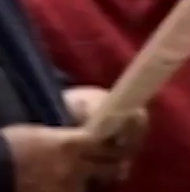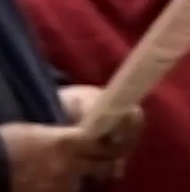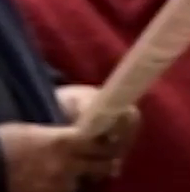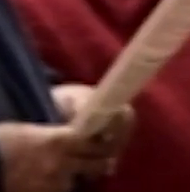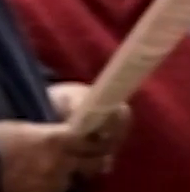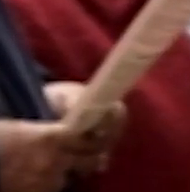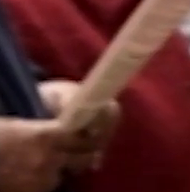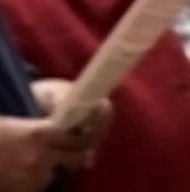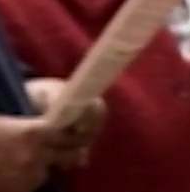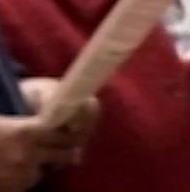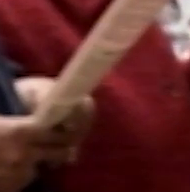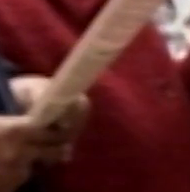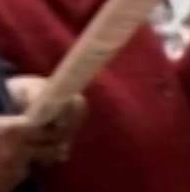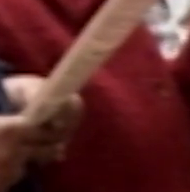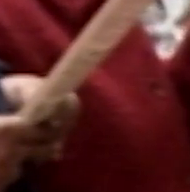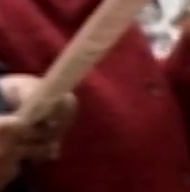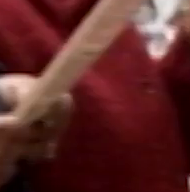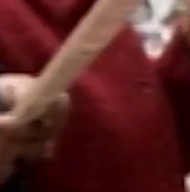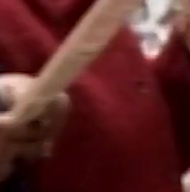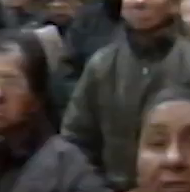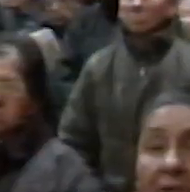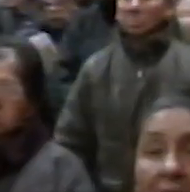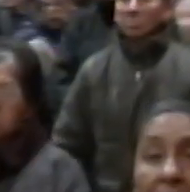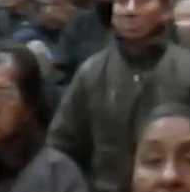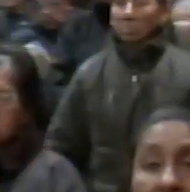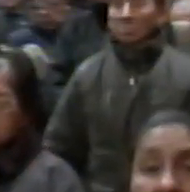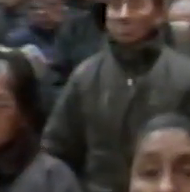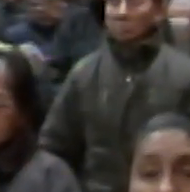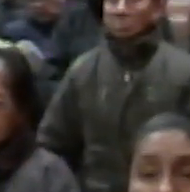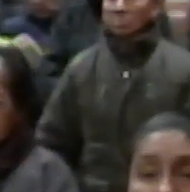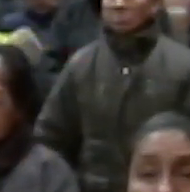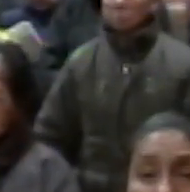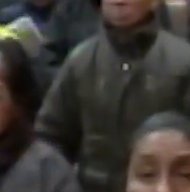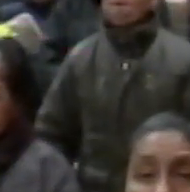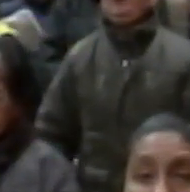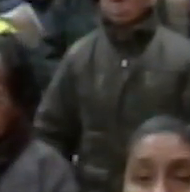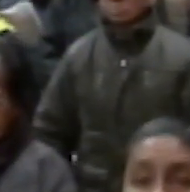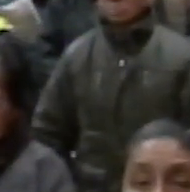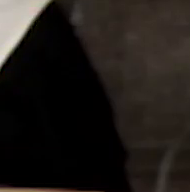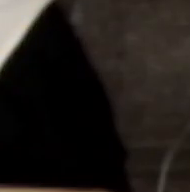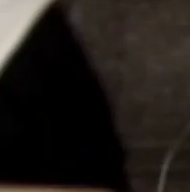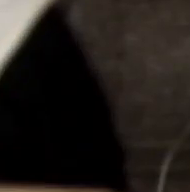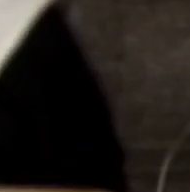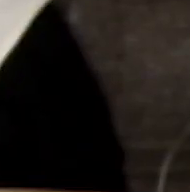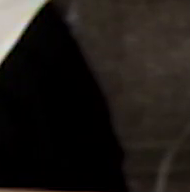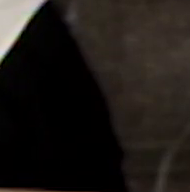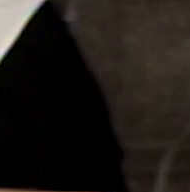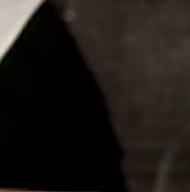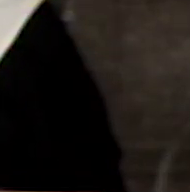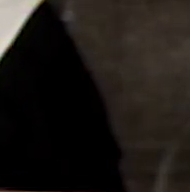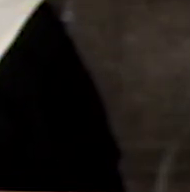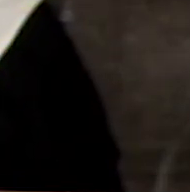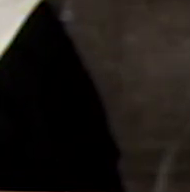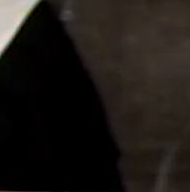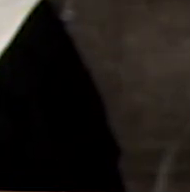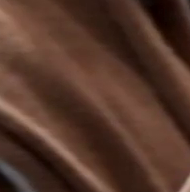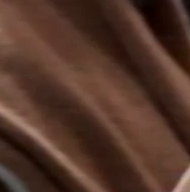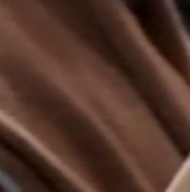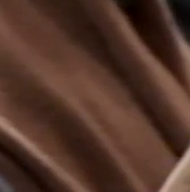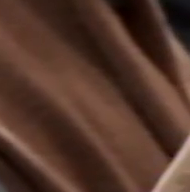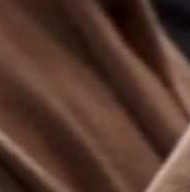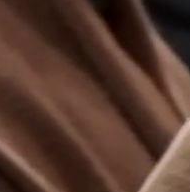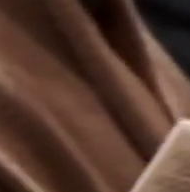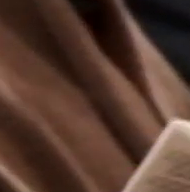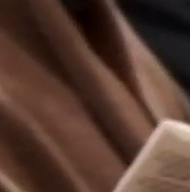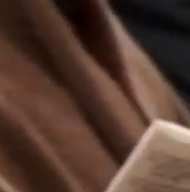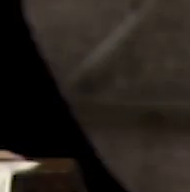el amor de Dios que está vigente en su Hijo Jesús y en el Espíritu Santo que da testimonio de ese amor y guía